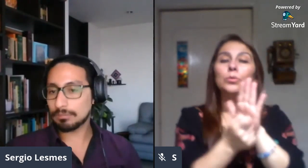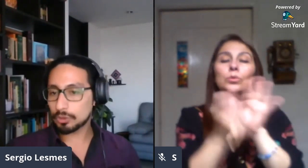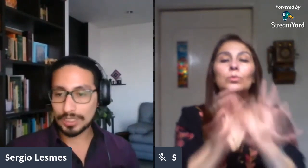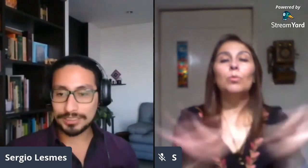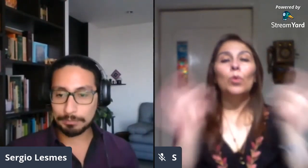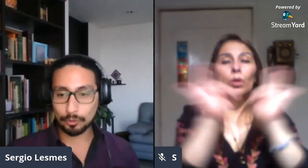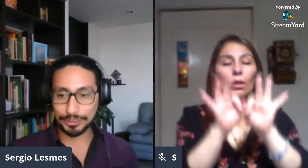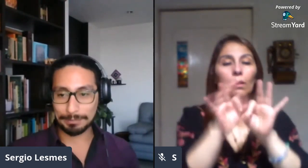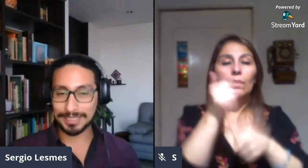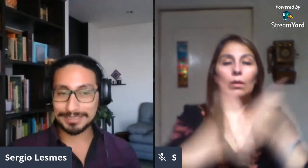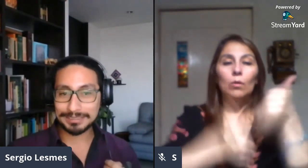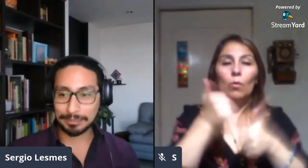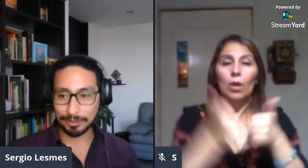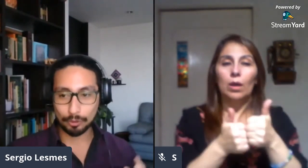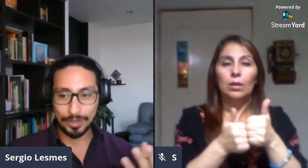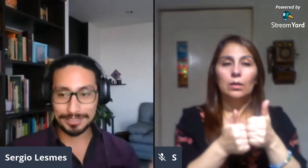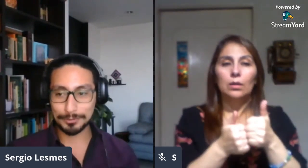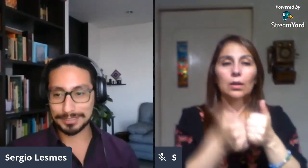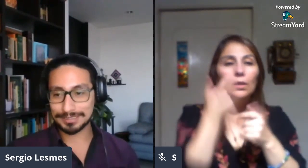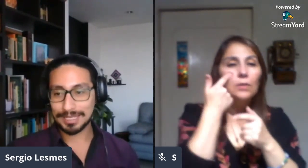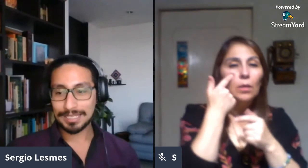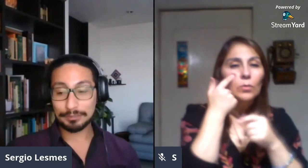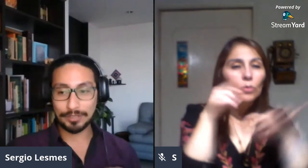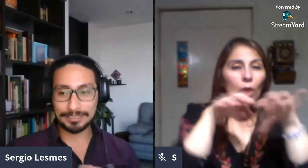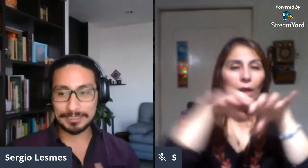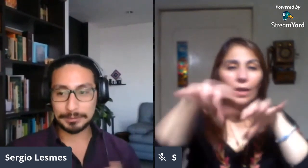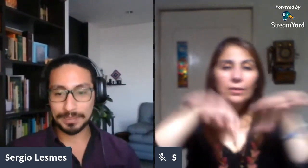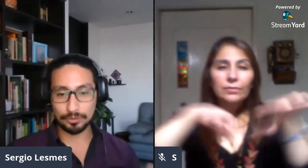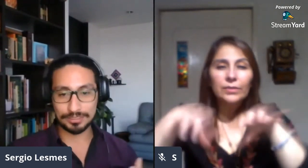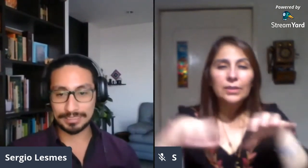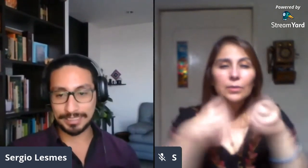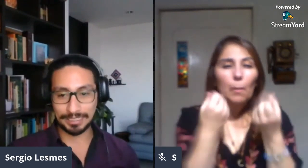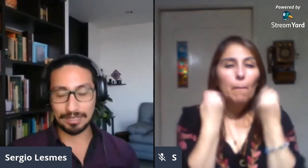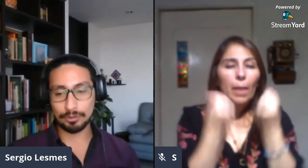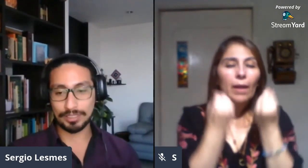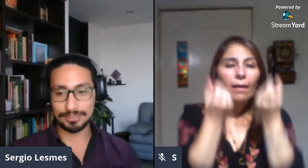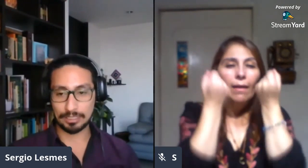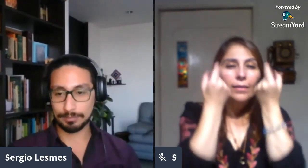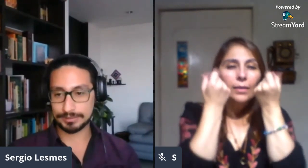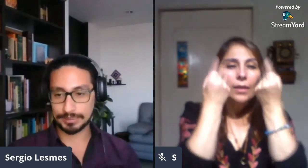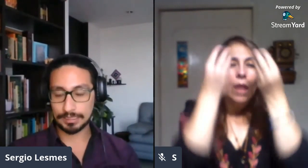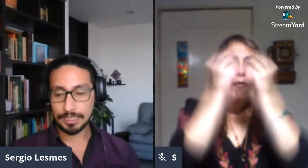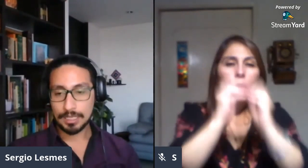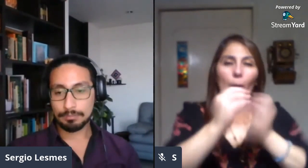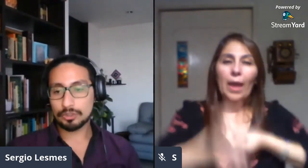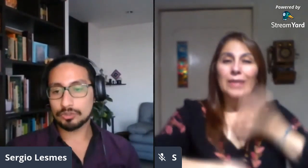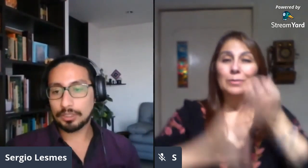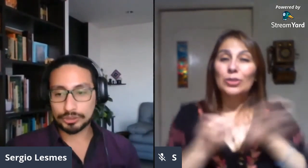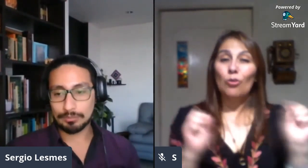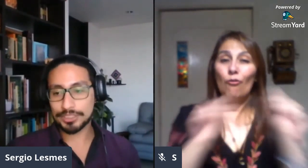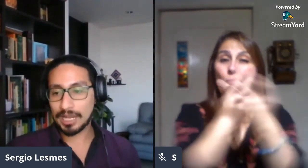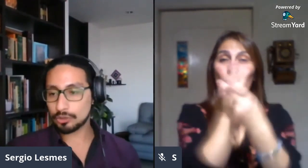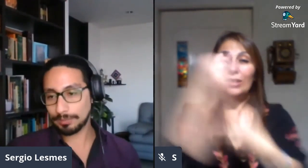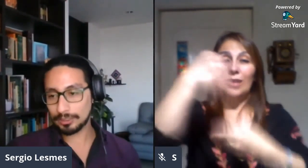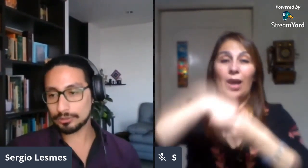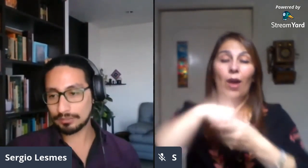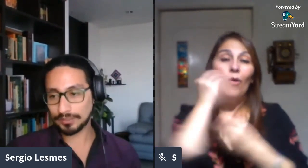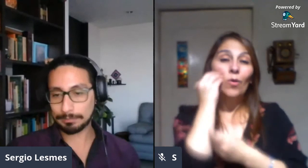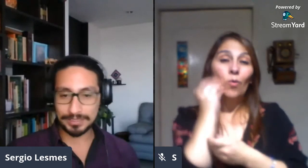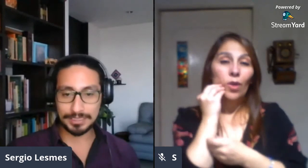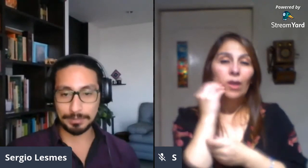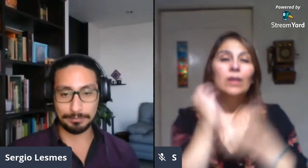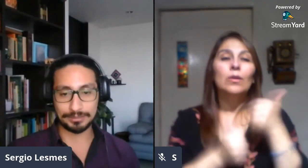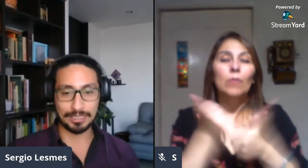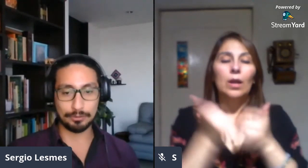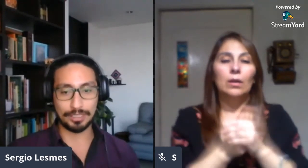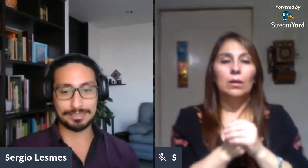es que si hacemos una tipología para entender mejor cuáles son las diferentes expresiones que adquiere la violencia doméstica, pues nos encontramos que a los hombres los